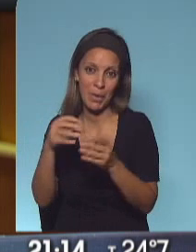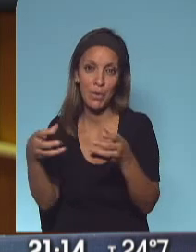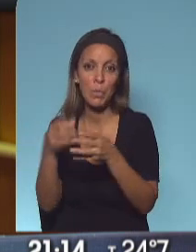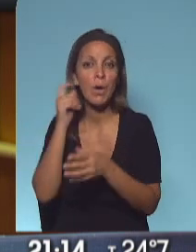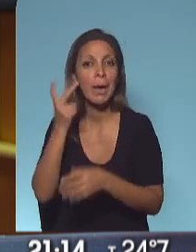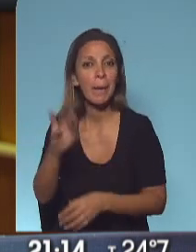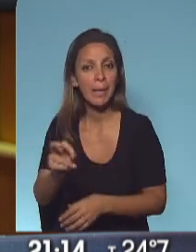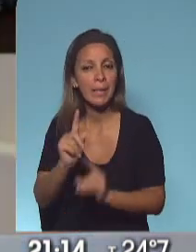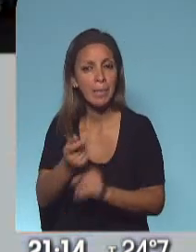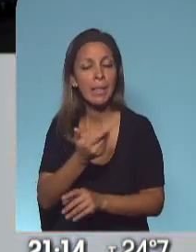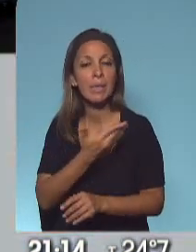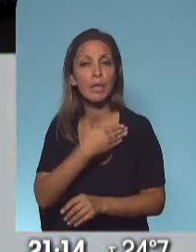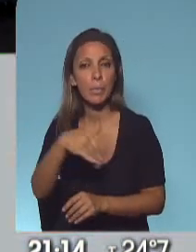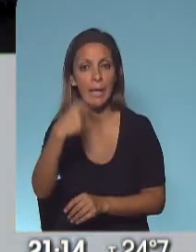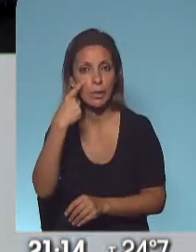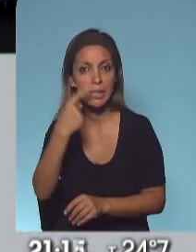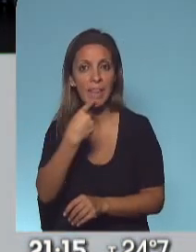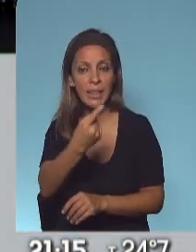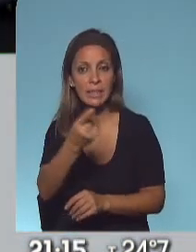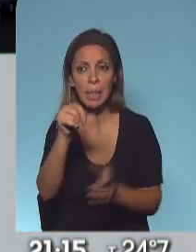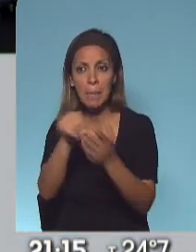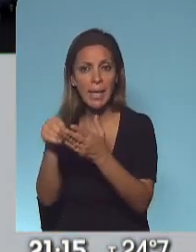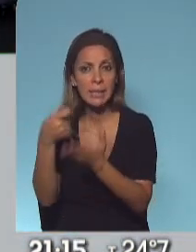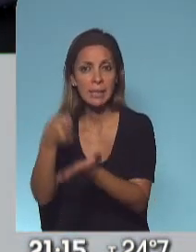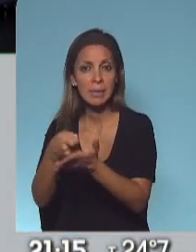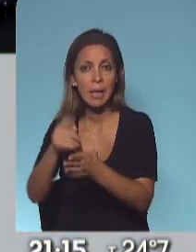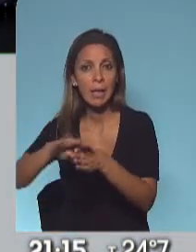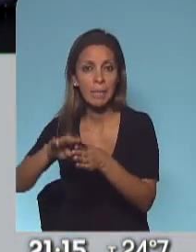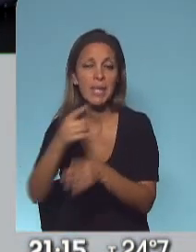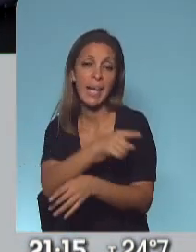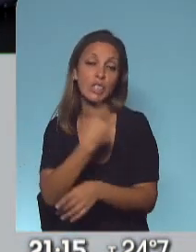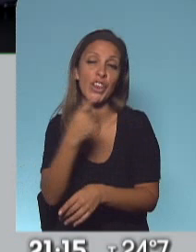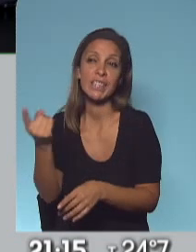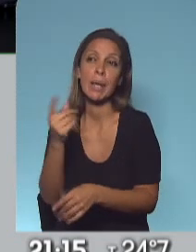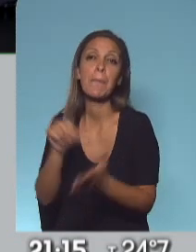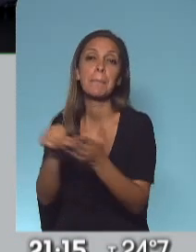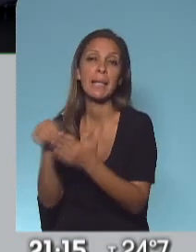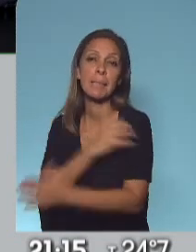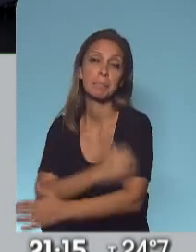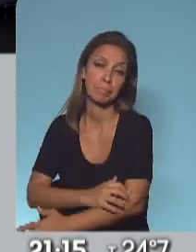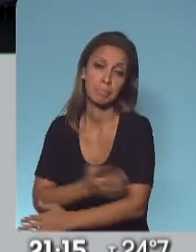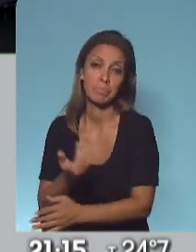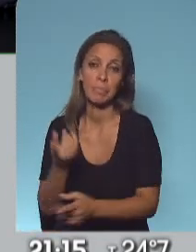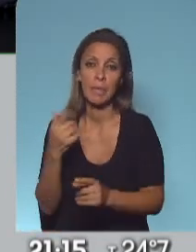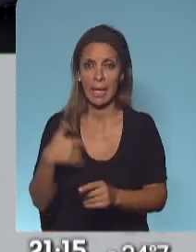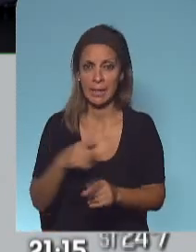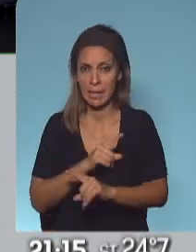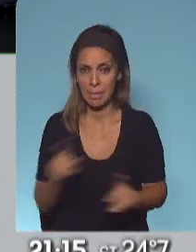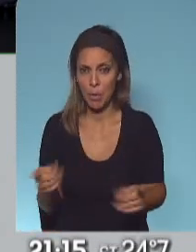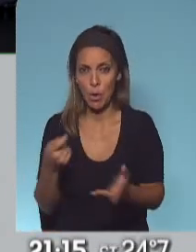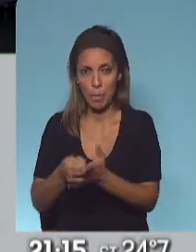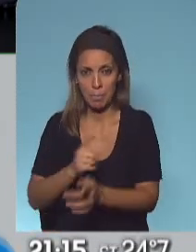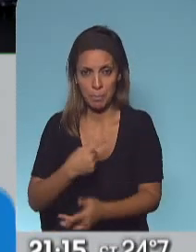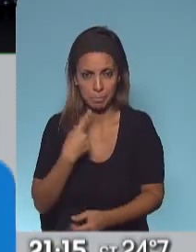hasta el Fondo Monetario está diciendo que los países no pueden pagar las deudas, ellos dicen los países pobres, pero claramente Argentina tampoco, y en las encuestas que antes mencionaba